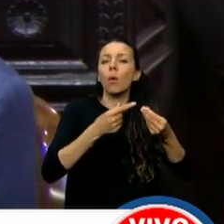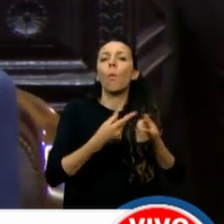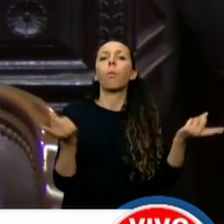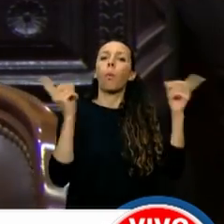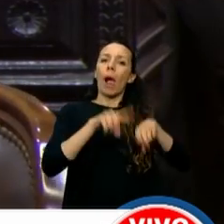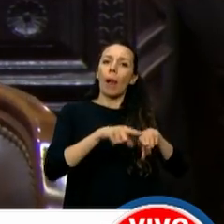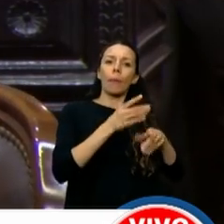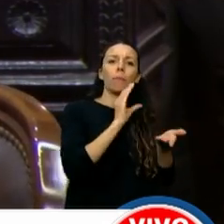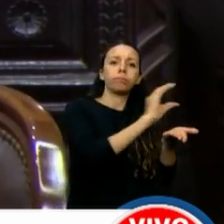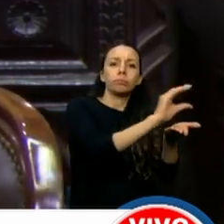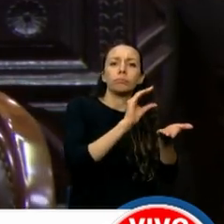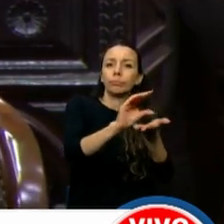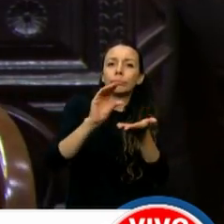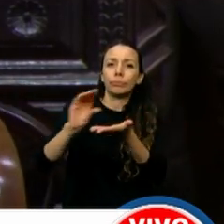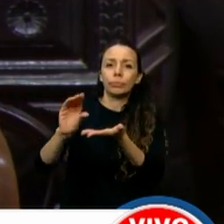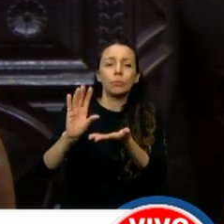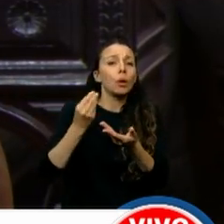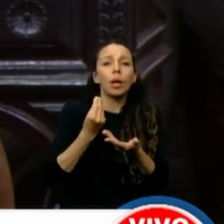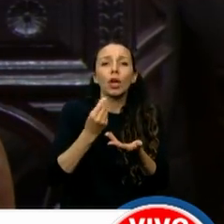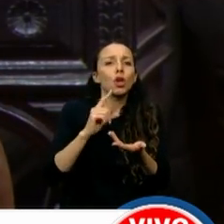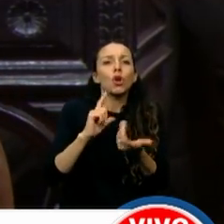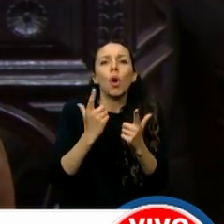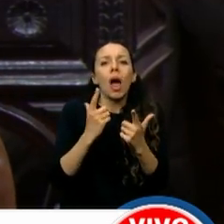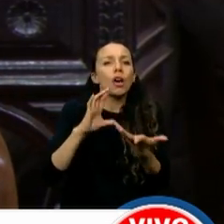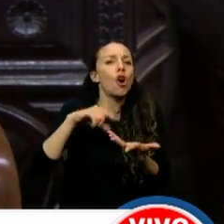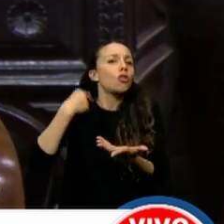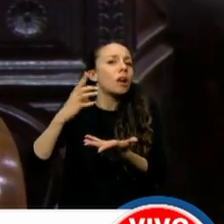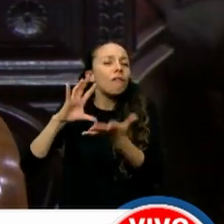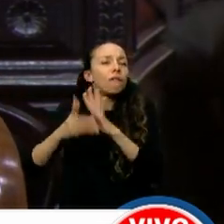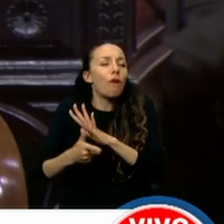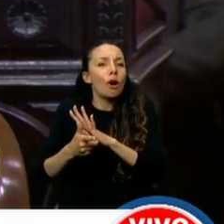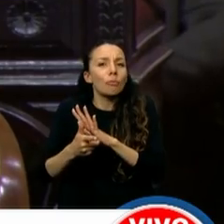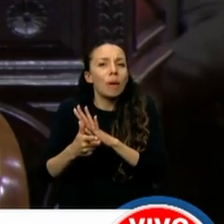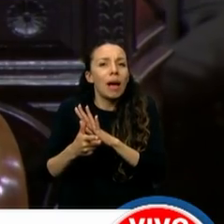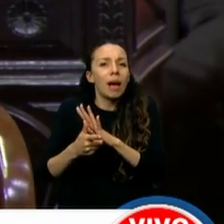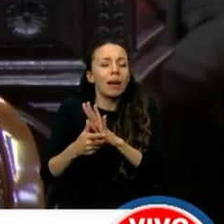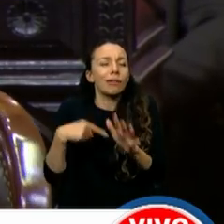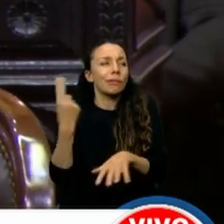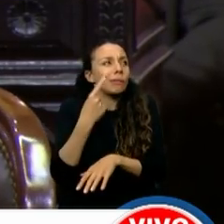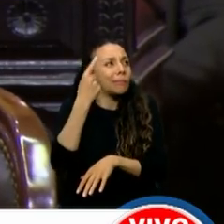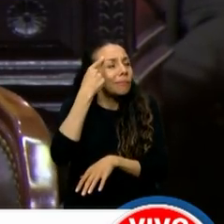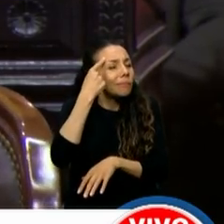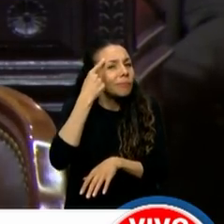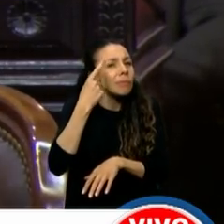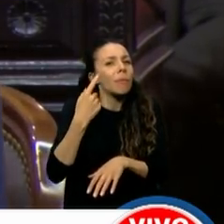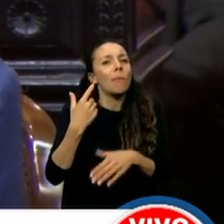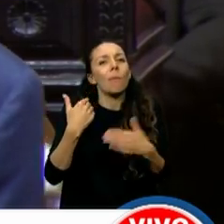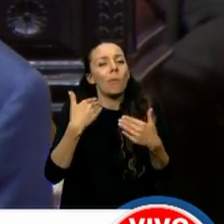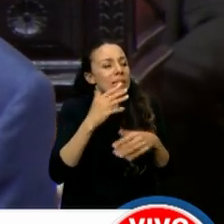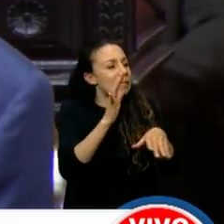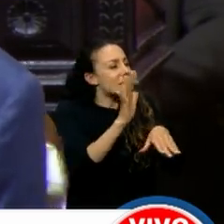porque no hay manera no me cabe en la cabeza que se pueda pensar que dejemos al